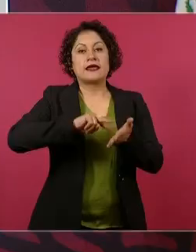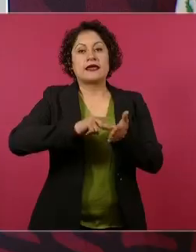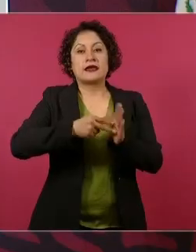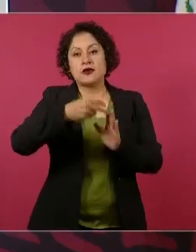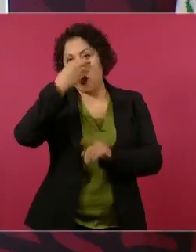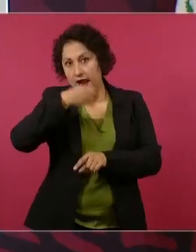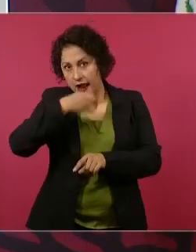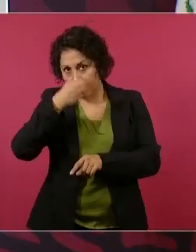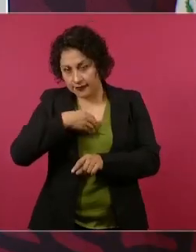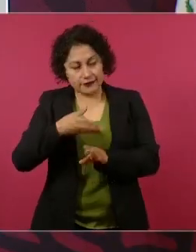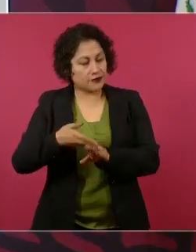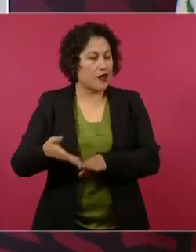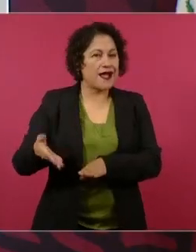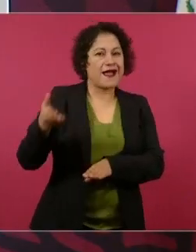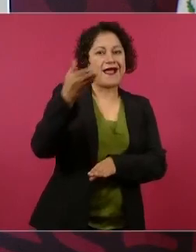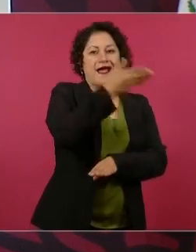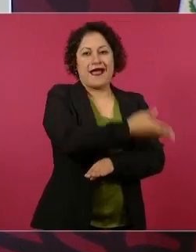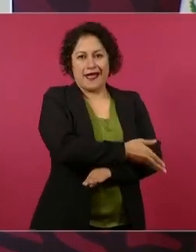ingeniero